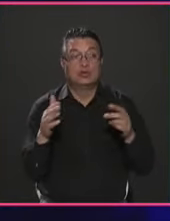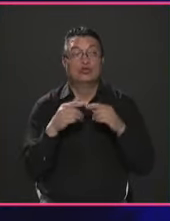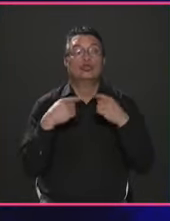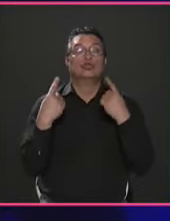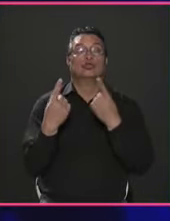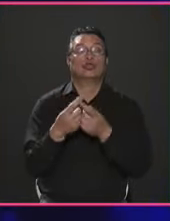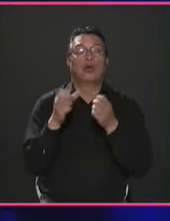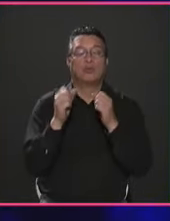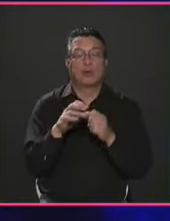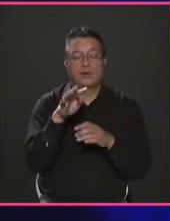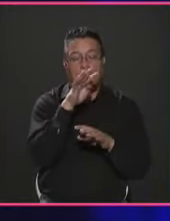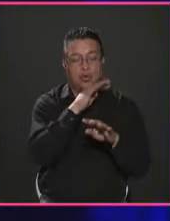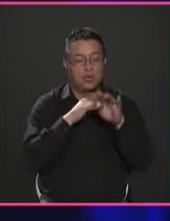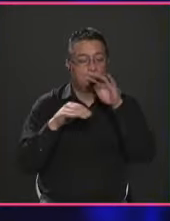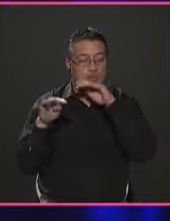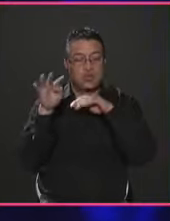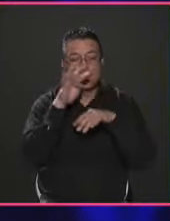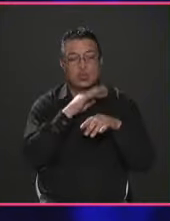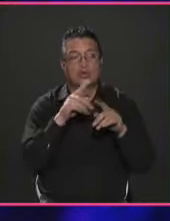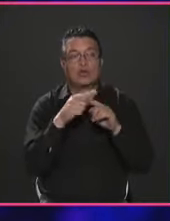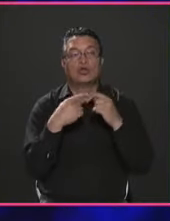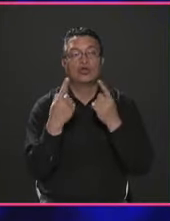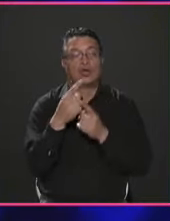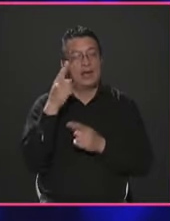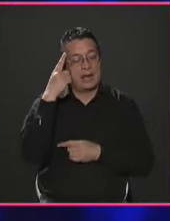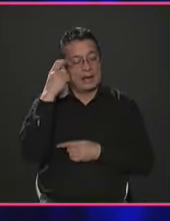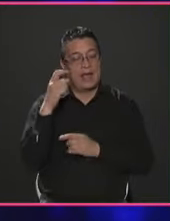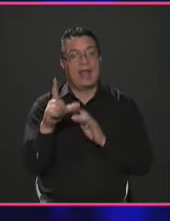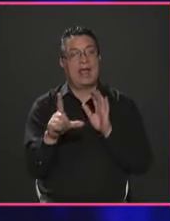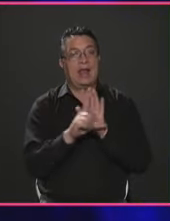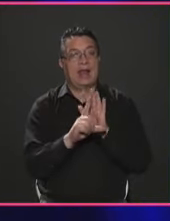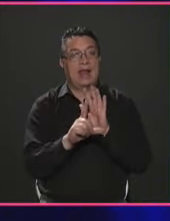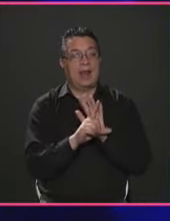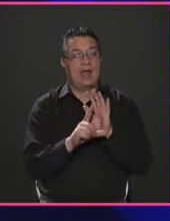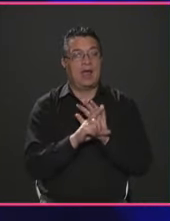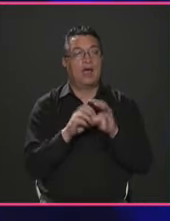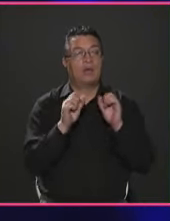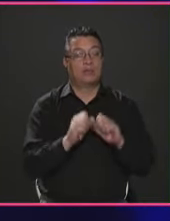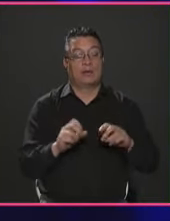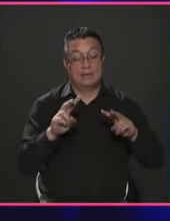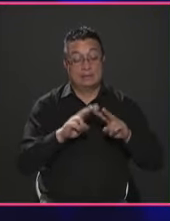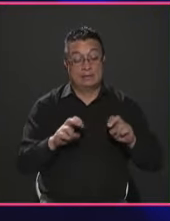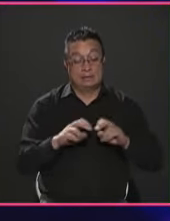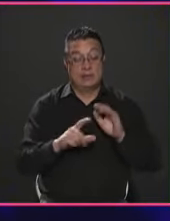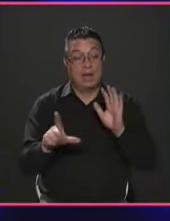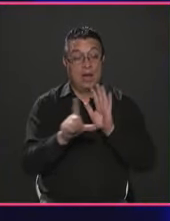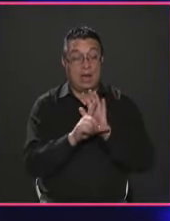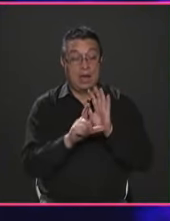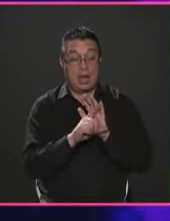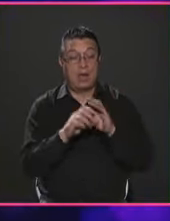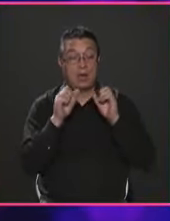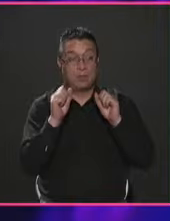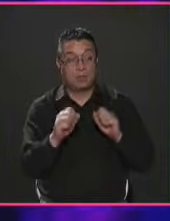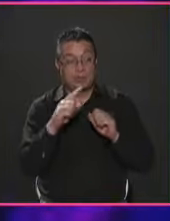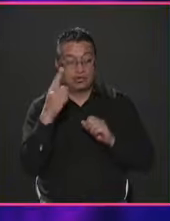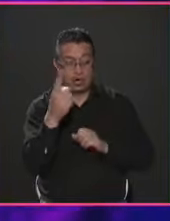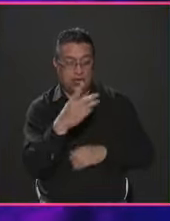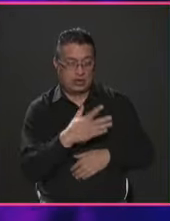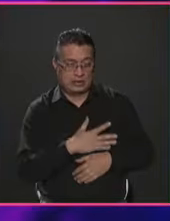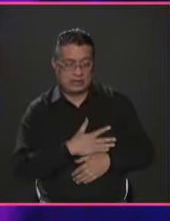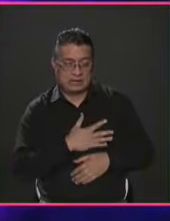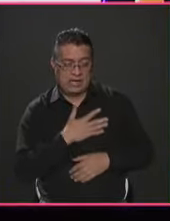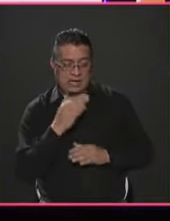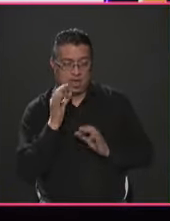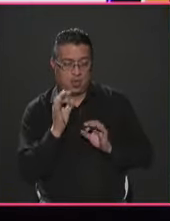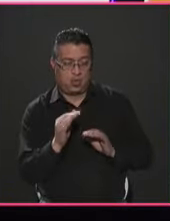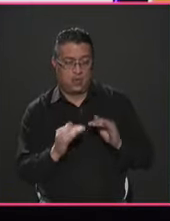todos podemos utilizar especialmente quienes crean las leyes para analizar si es que las leyes que pasaron como un acto que ellos consideraban como algo